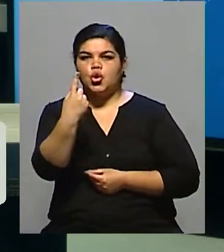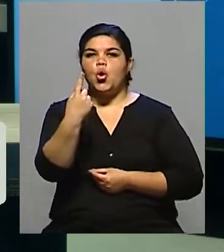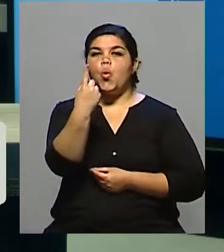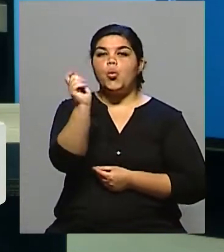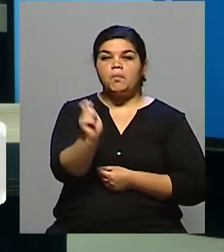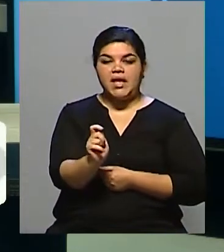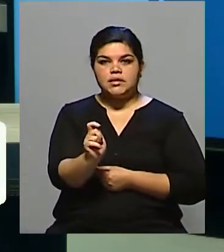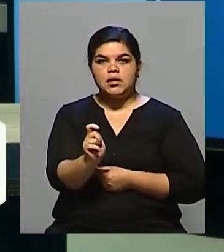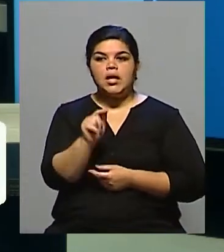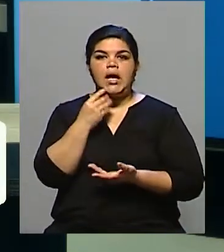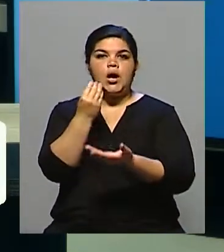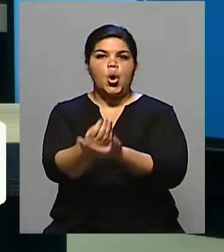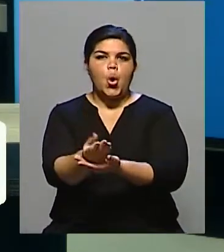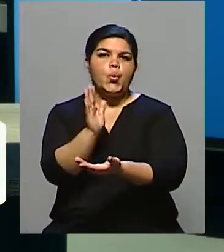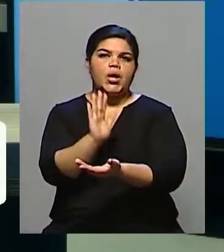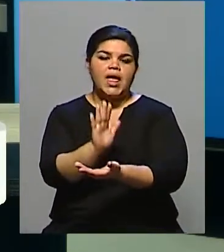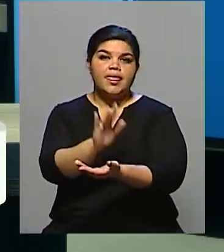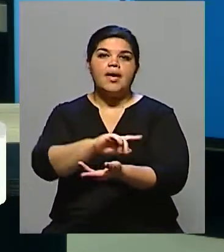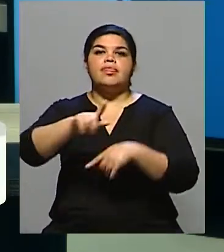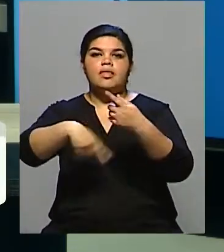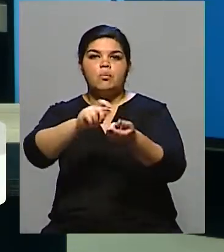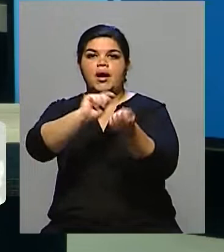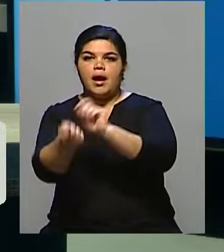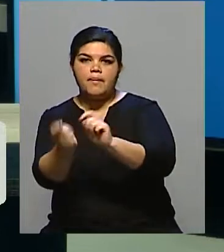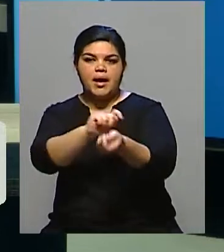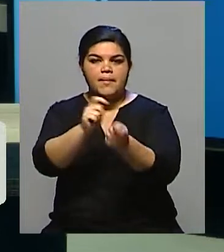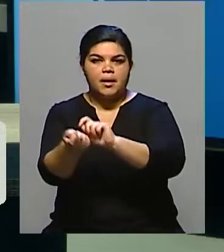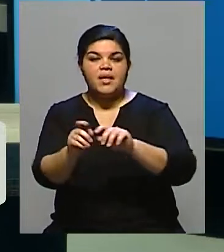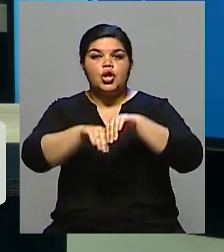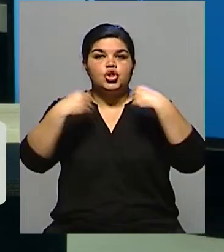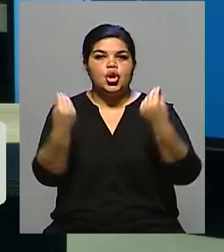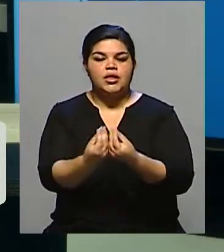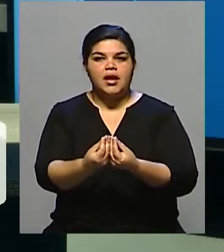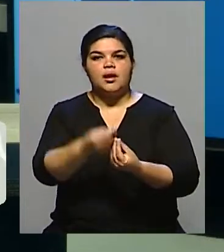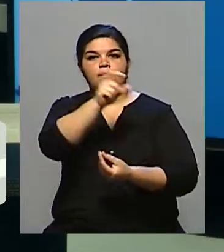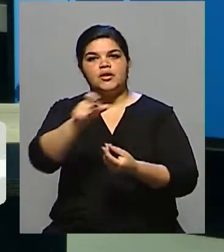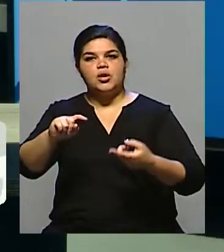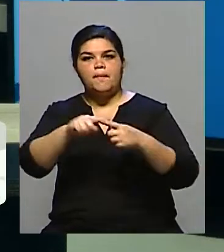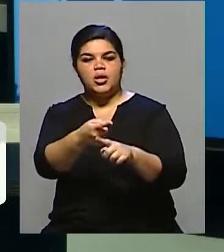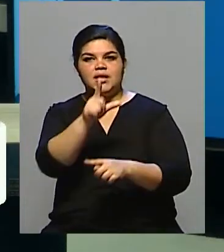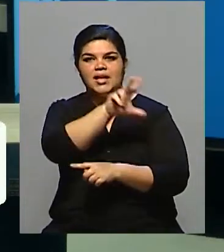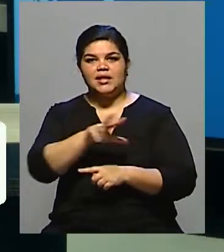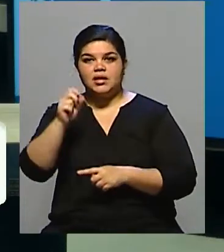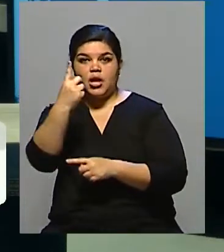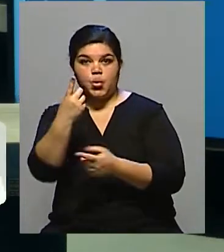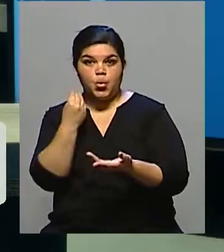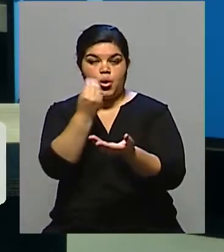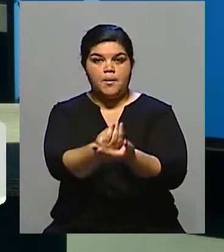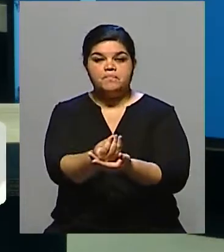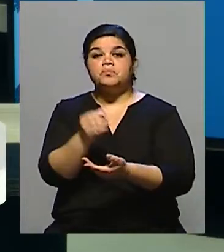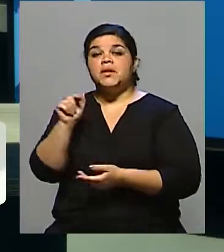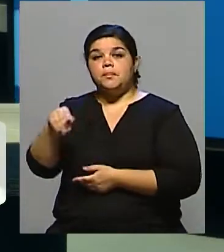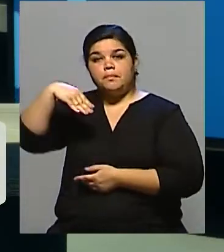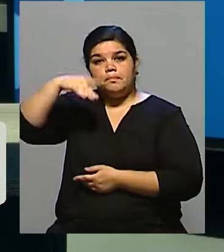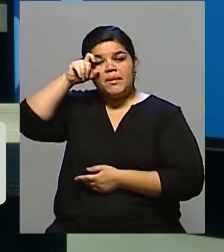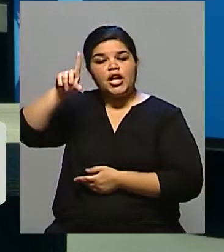los países occidentales. 31 políticos italianos han ocupado el cargo de primer ministro. La alianza entre Meloni y las formaciones